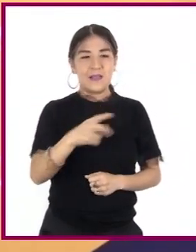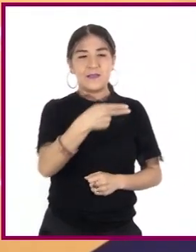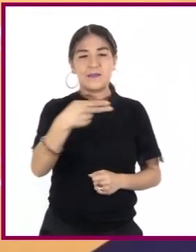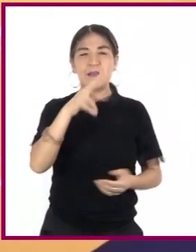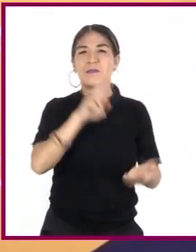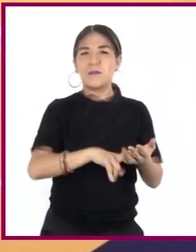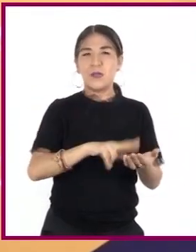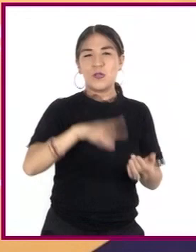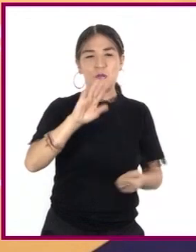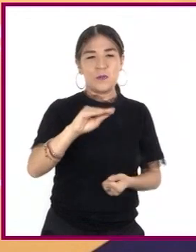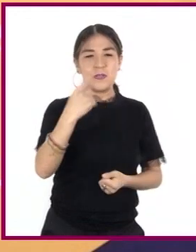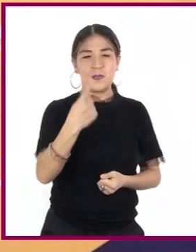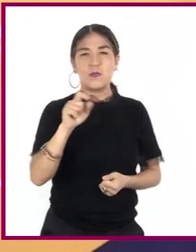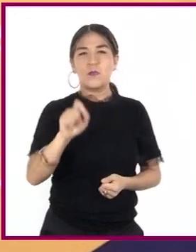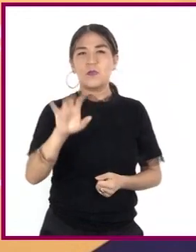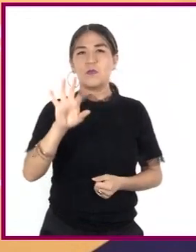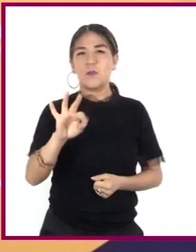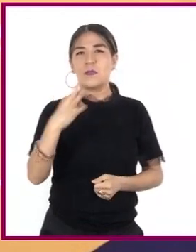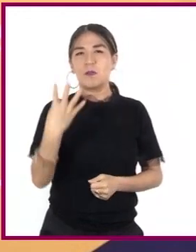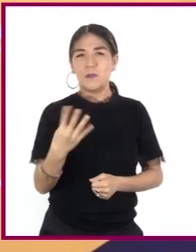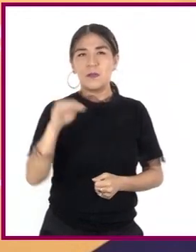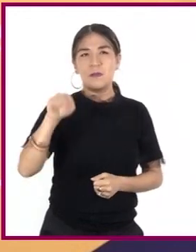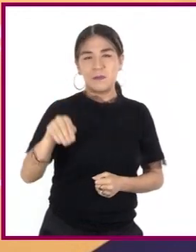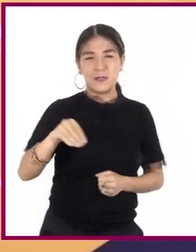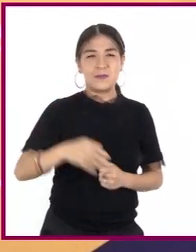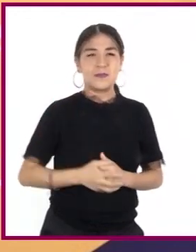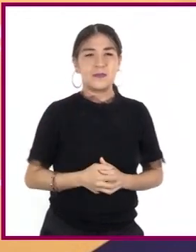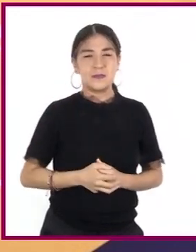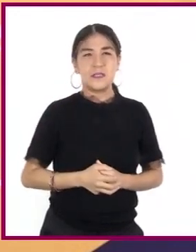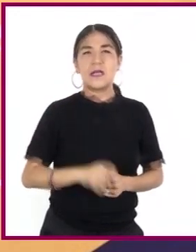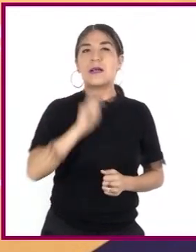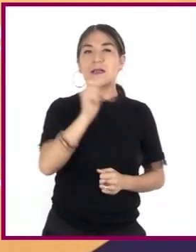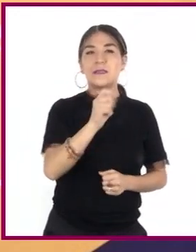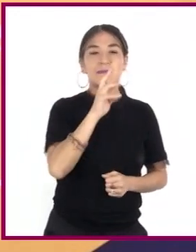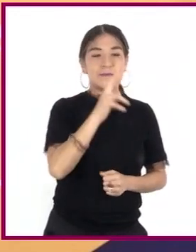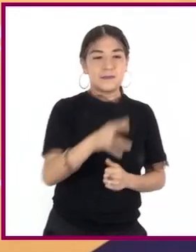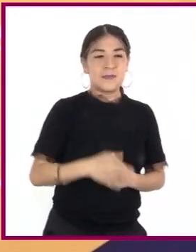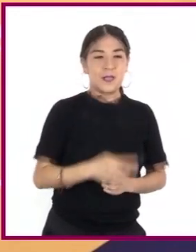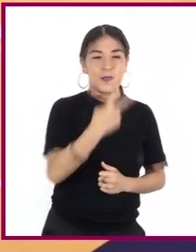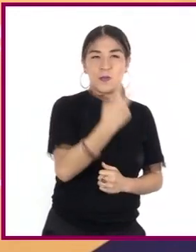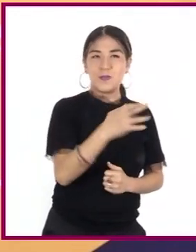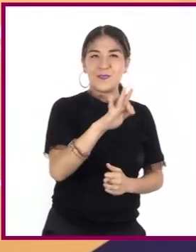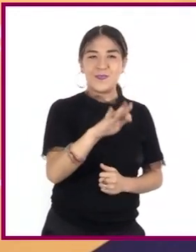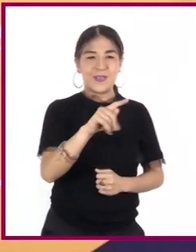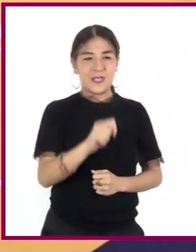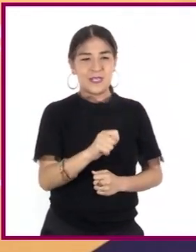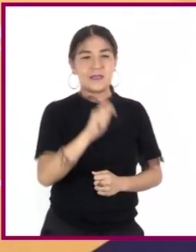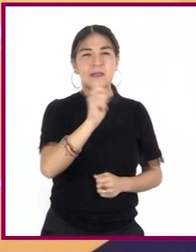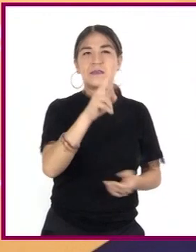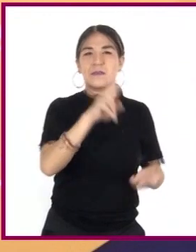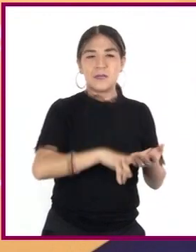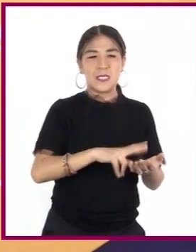a 91.44 metros y que 2 pies son equivalentes a